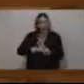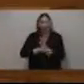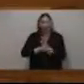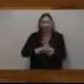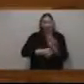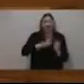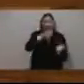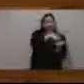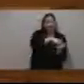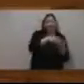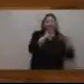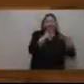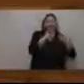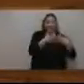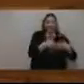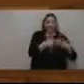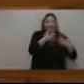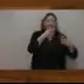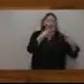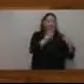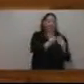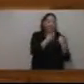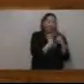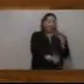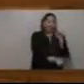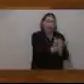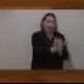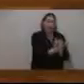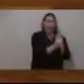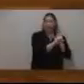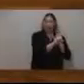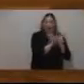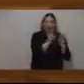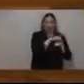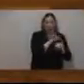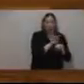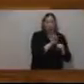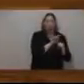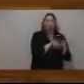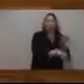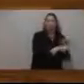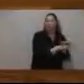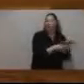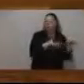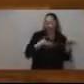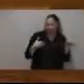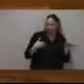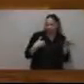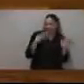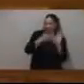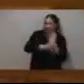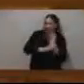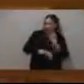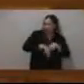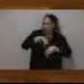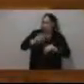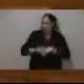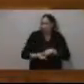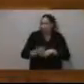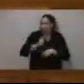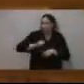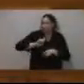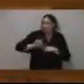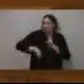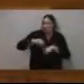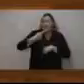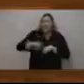reglasificadora que nace ilegal. Resulta extraño este hecho, es decir, que se dé la orden de construir la reglasificadora inmediatamente después, tan solo unos meses más